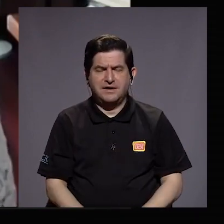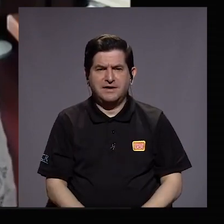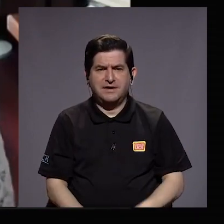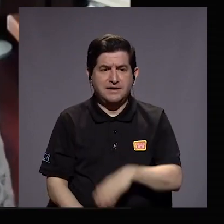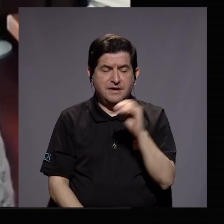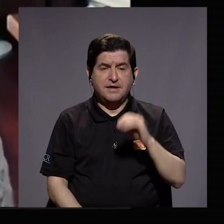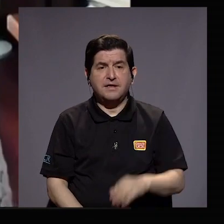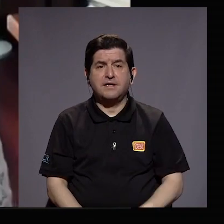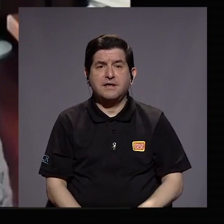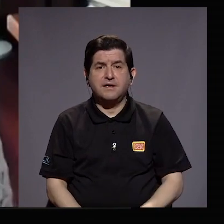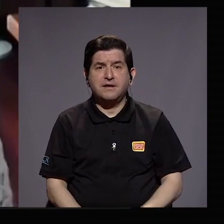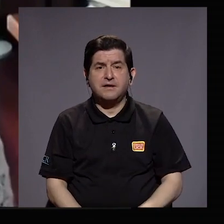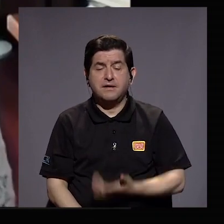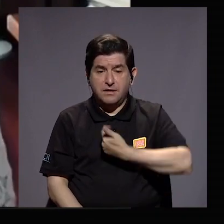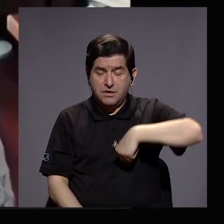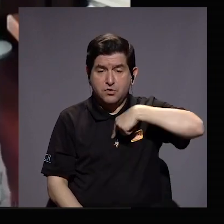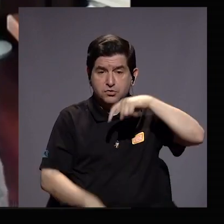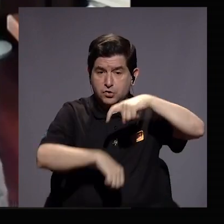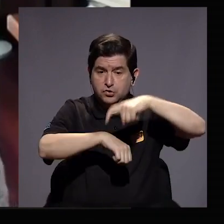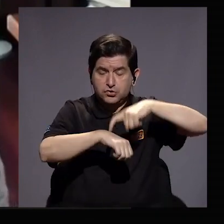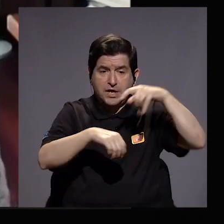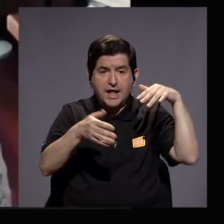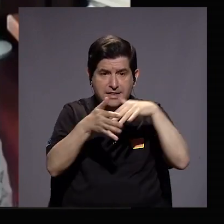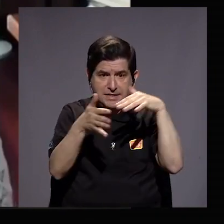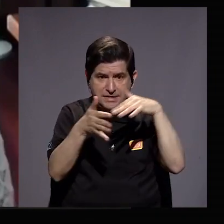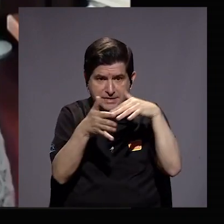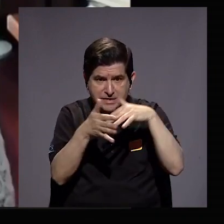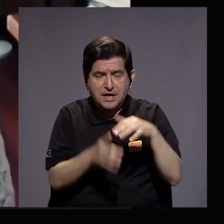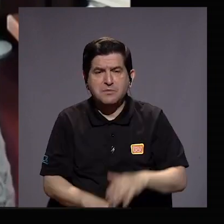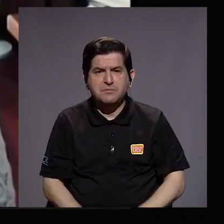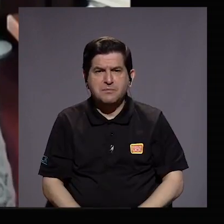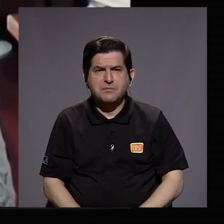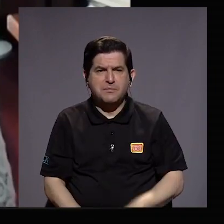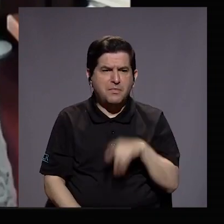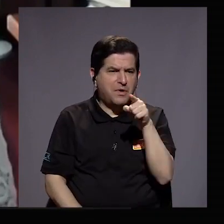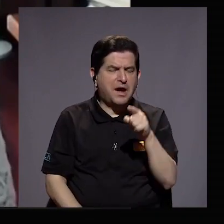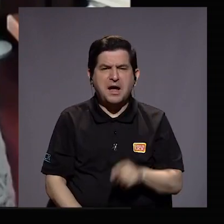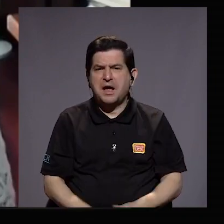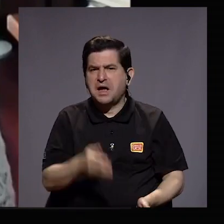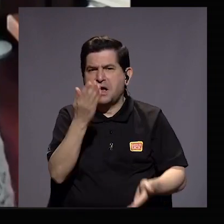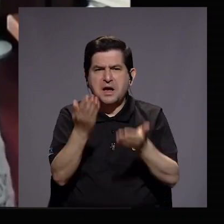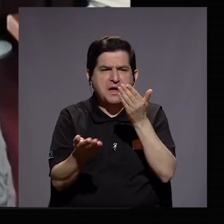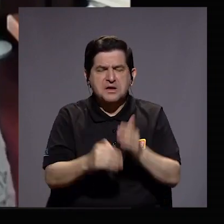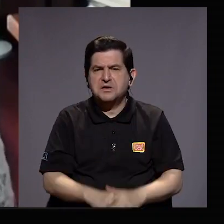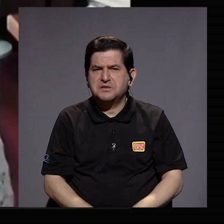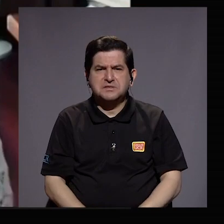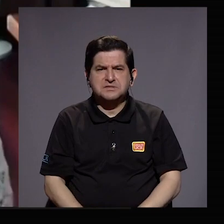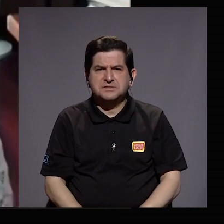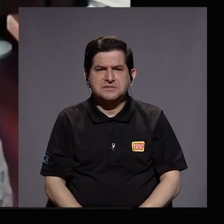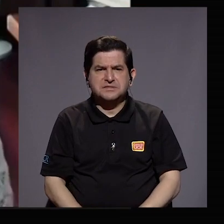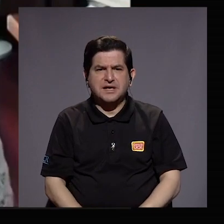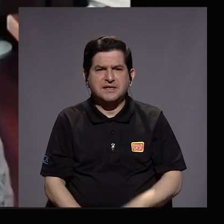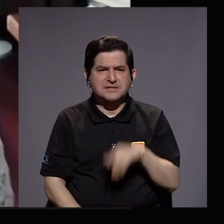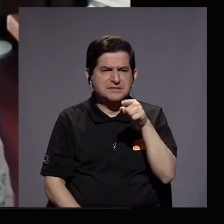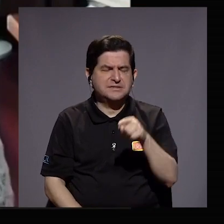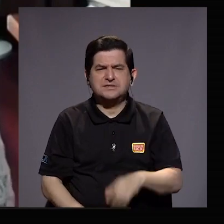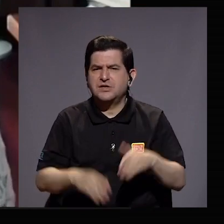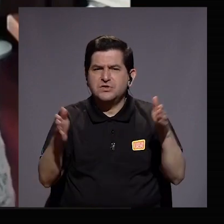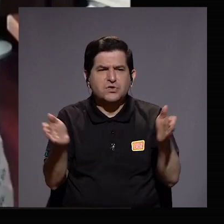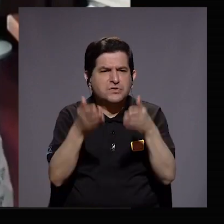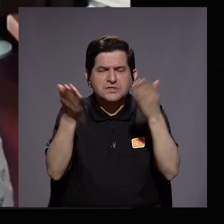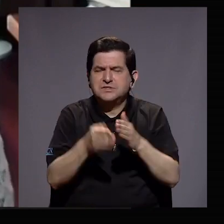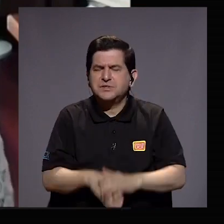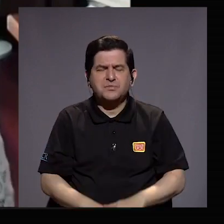derechos que mientras nosotros estudiábamos no se conocían, sino que no se